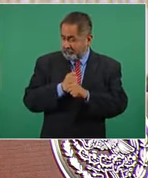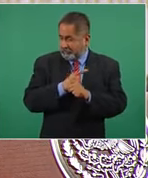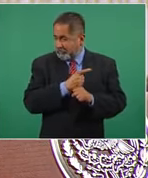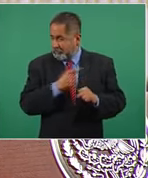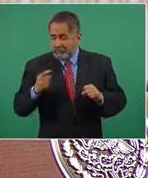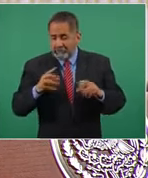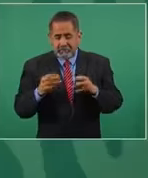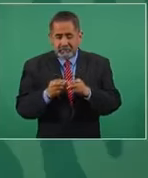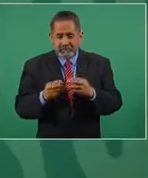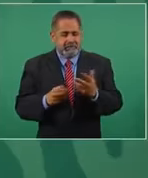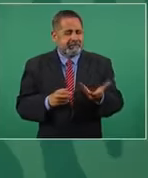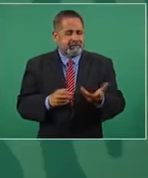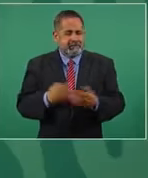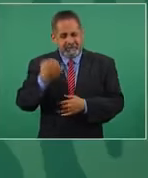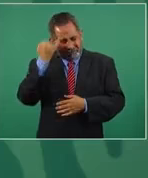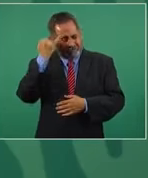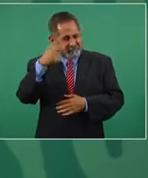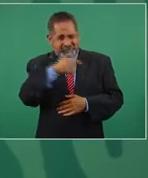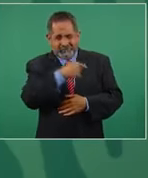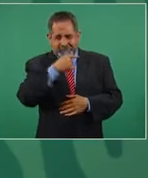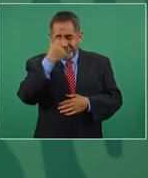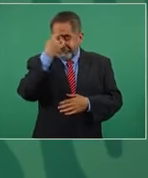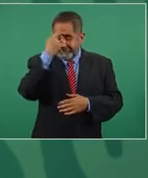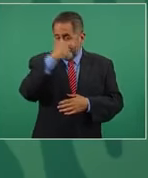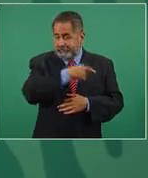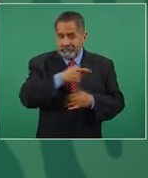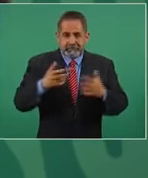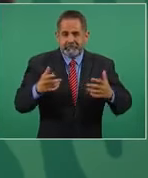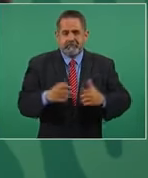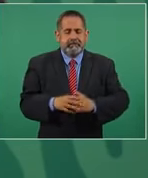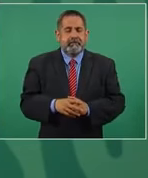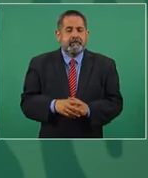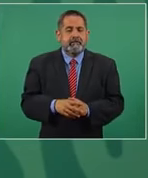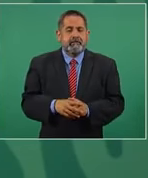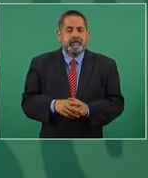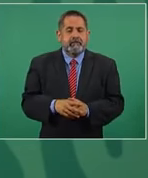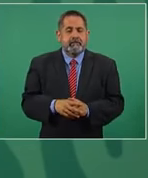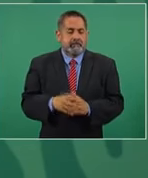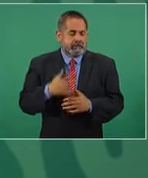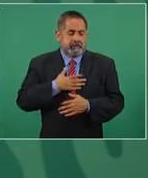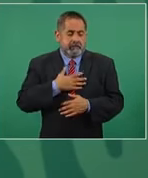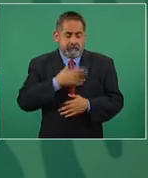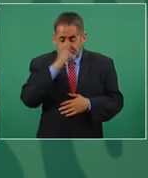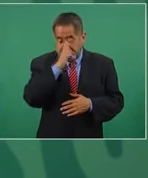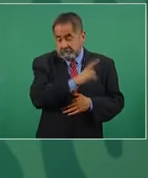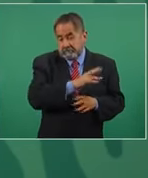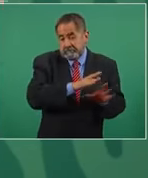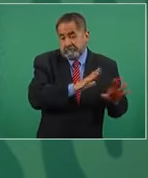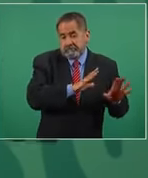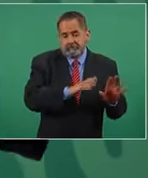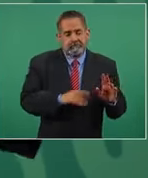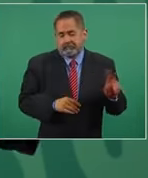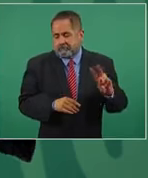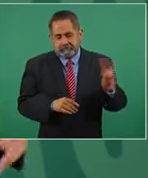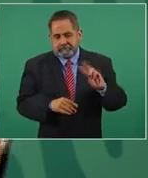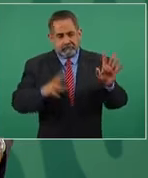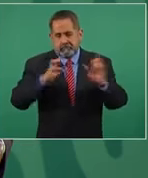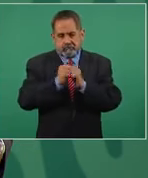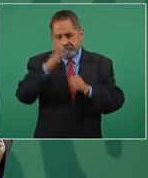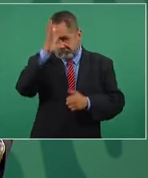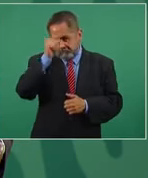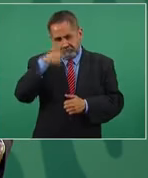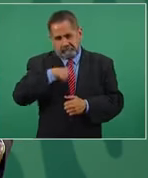Bueno, pues esa es la política de estos señores, que yo respeto, pero desde luego no comparto.